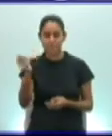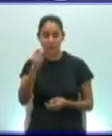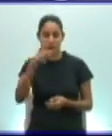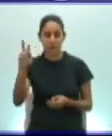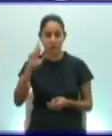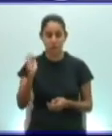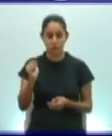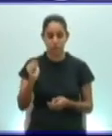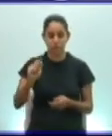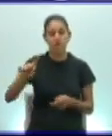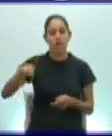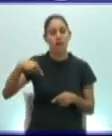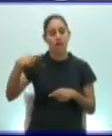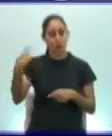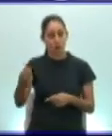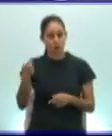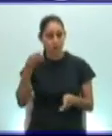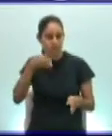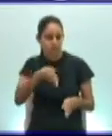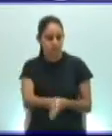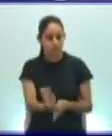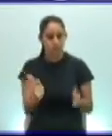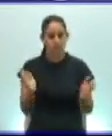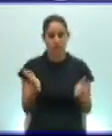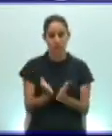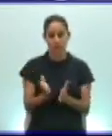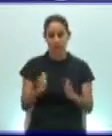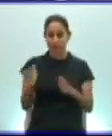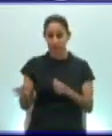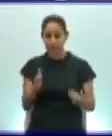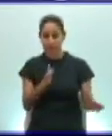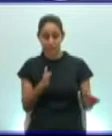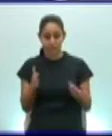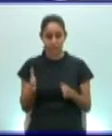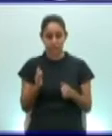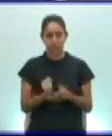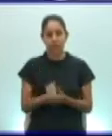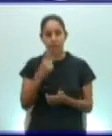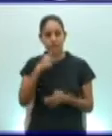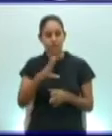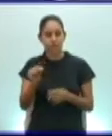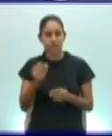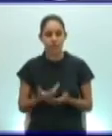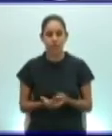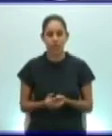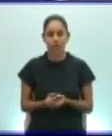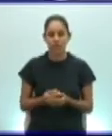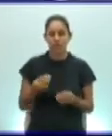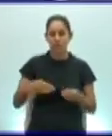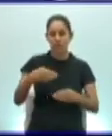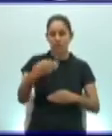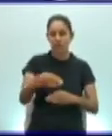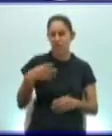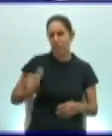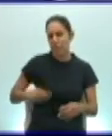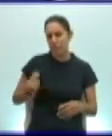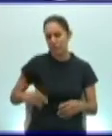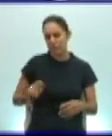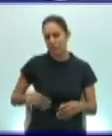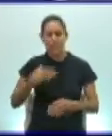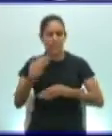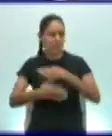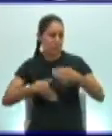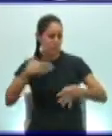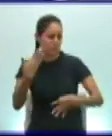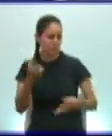dar la prioridad que lleva ese tipo de proyecto agresivo por parte de Estados Unidos que incluya cualquier tipo de acción, desde